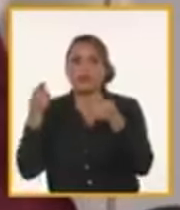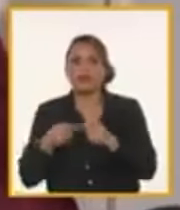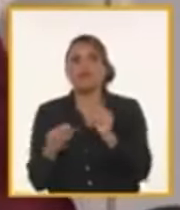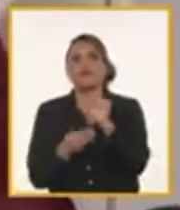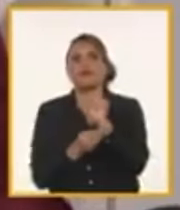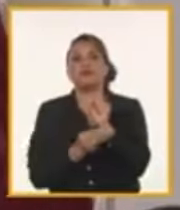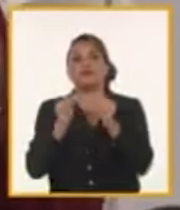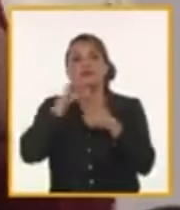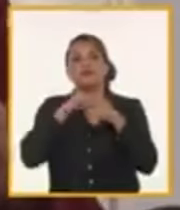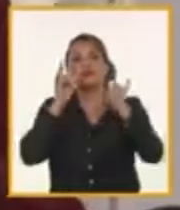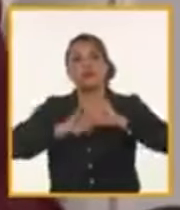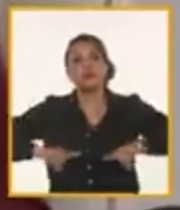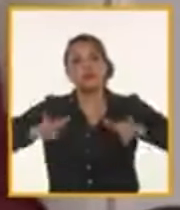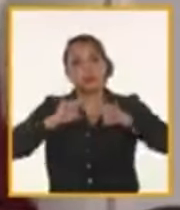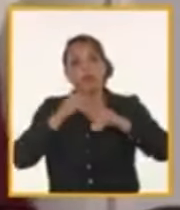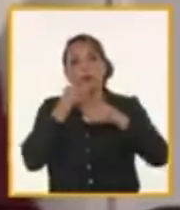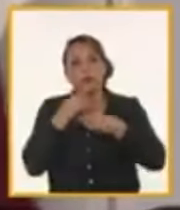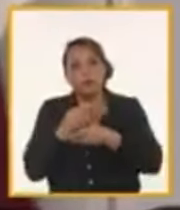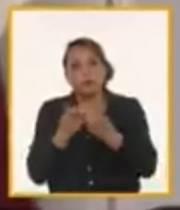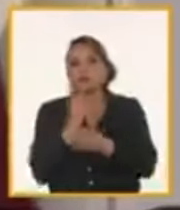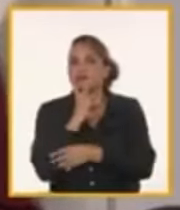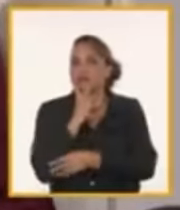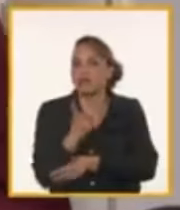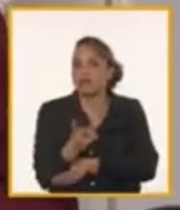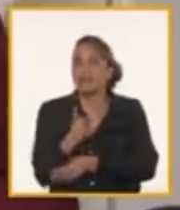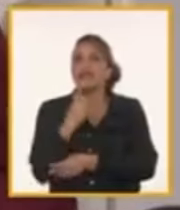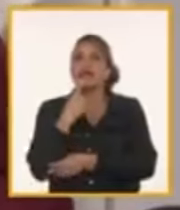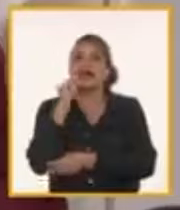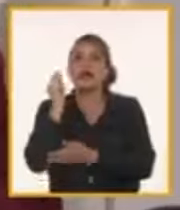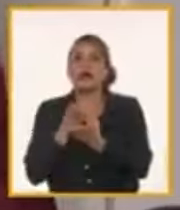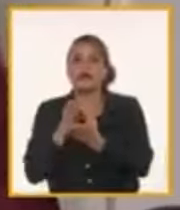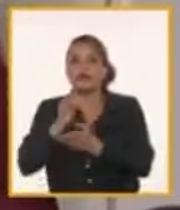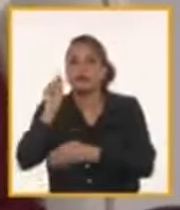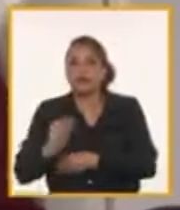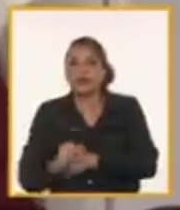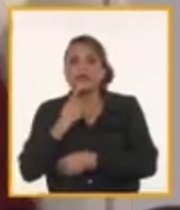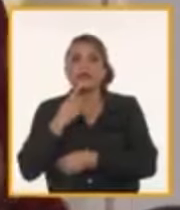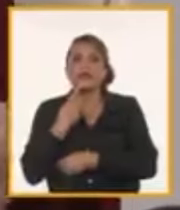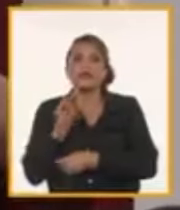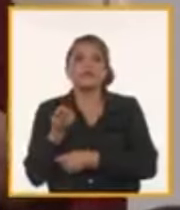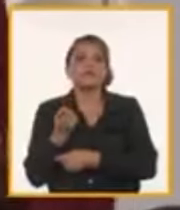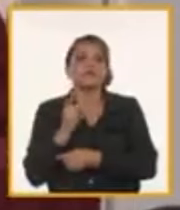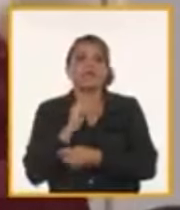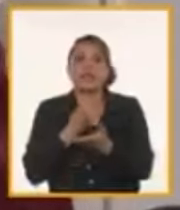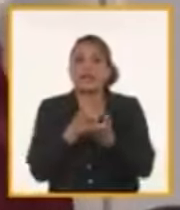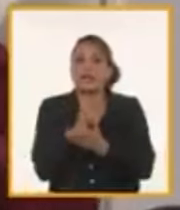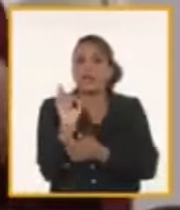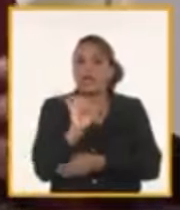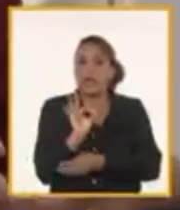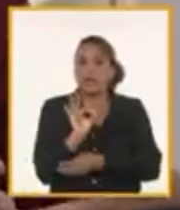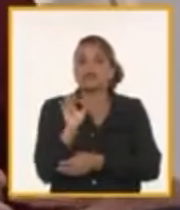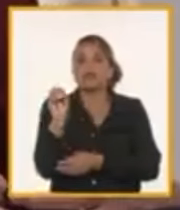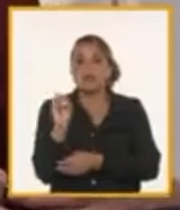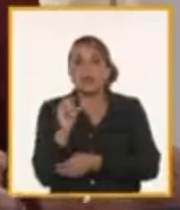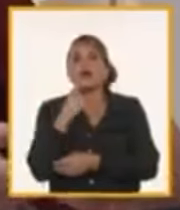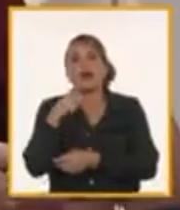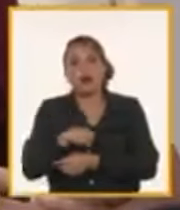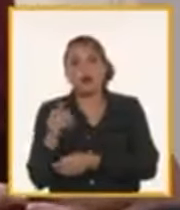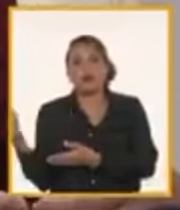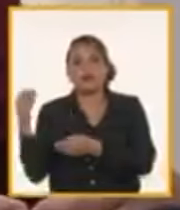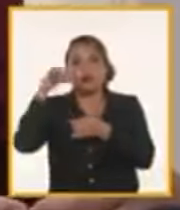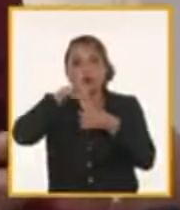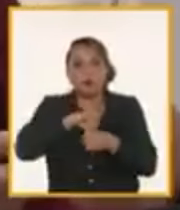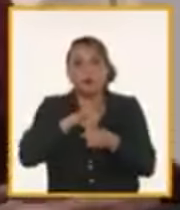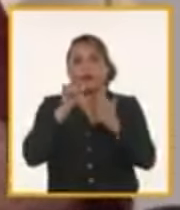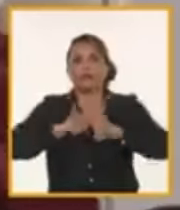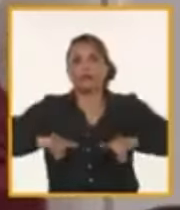universidad cubana para darle la atención que esos estudiantes merecen para transformar su actual y de manera que logren esos aprendizajes que tal vez